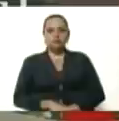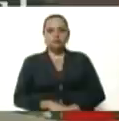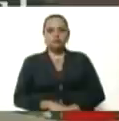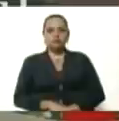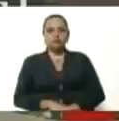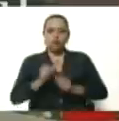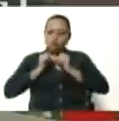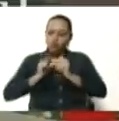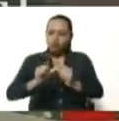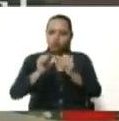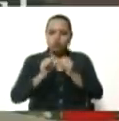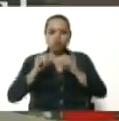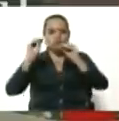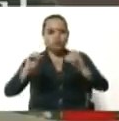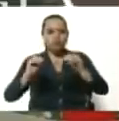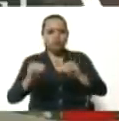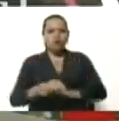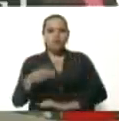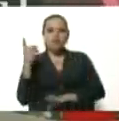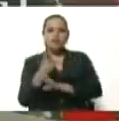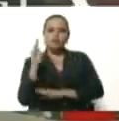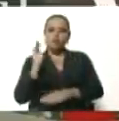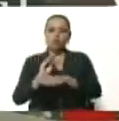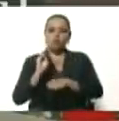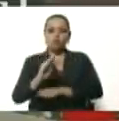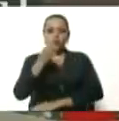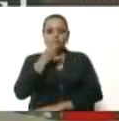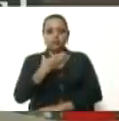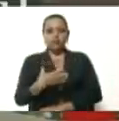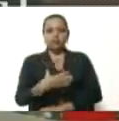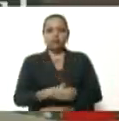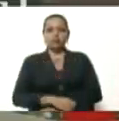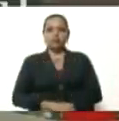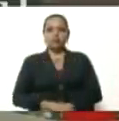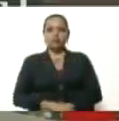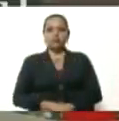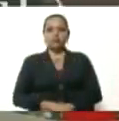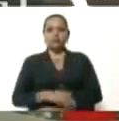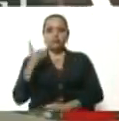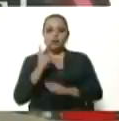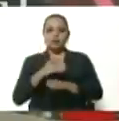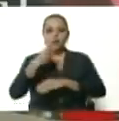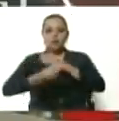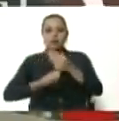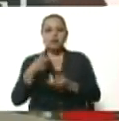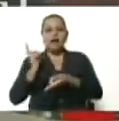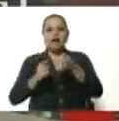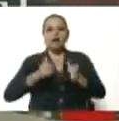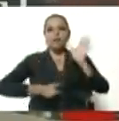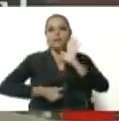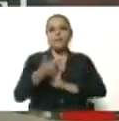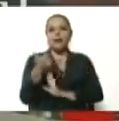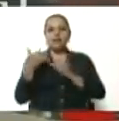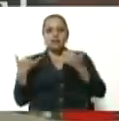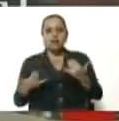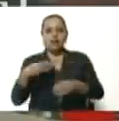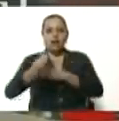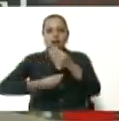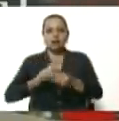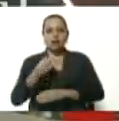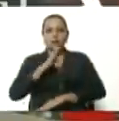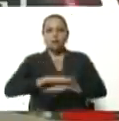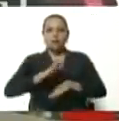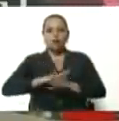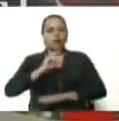Sigo insistiendo, hay que cuidarla muy bien, hay que hacer algo más de lo que estamos haciendo, porque no